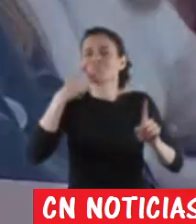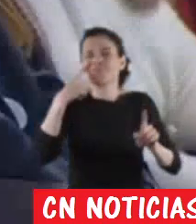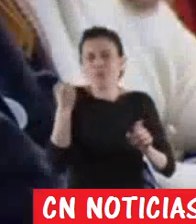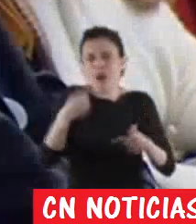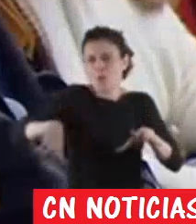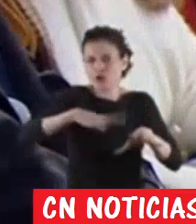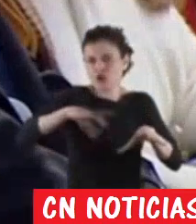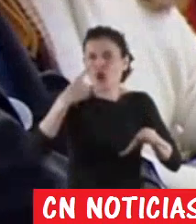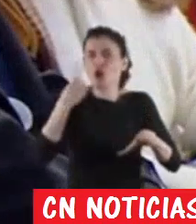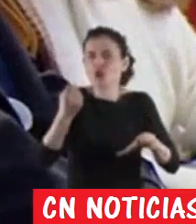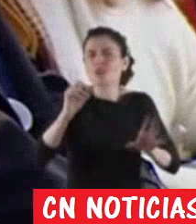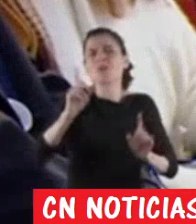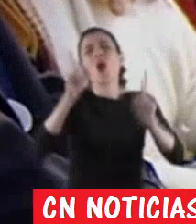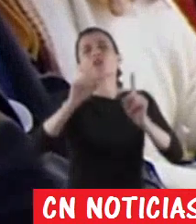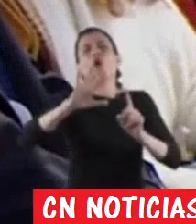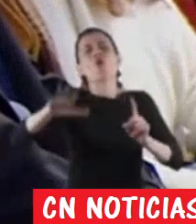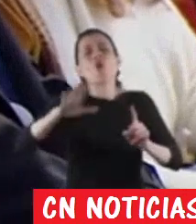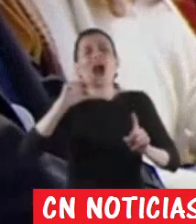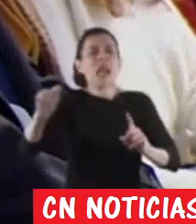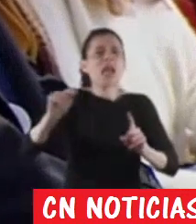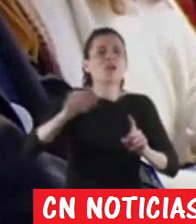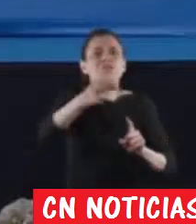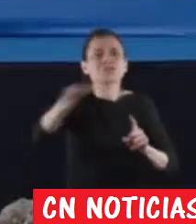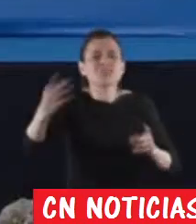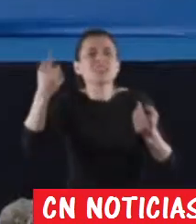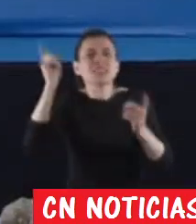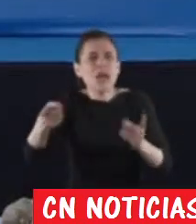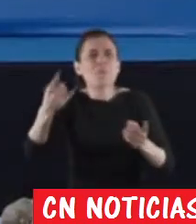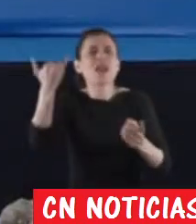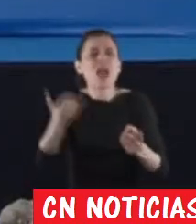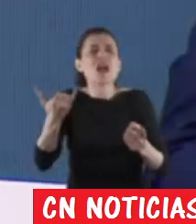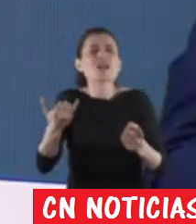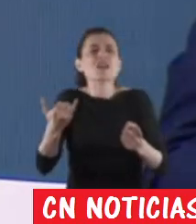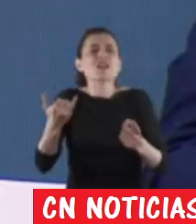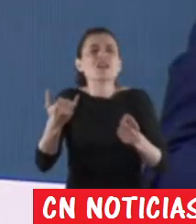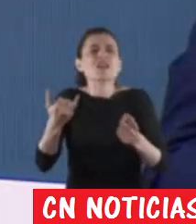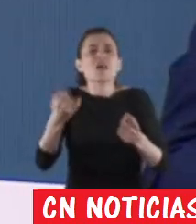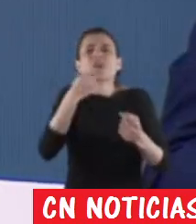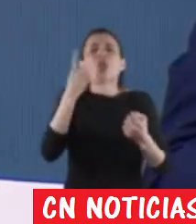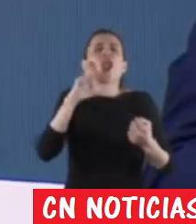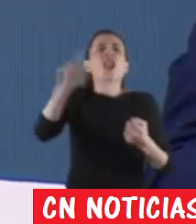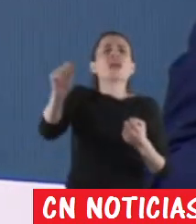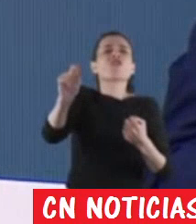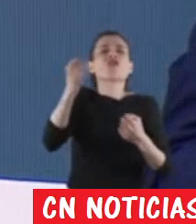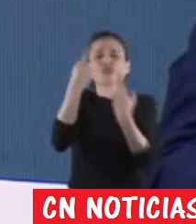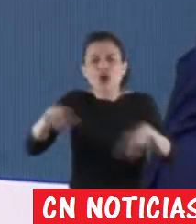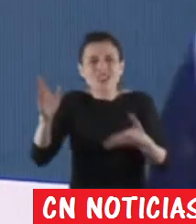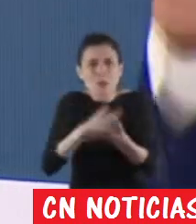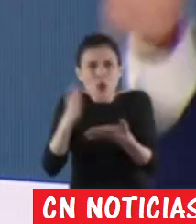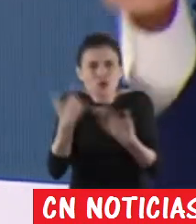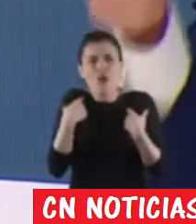de nuestra provincia donde la mercadería se tiene que ir a buscar en